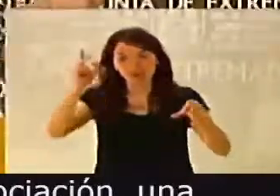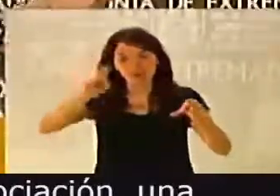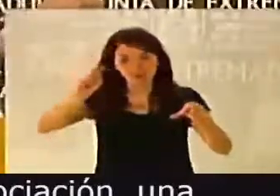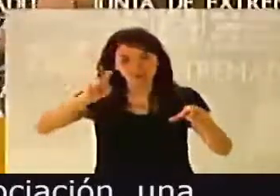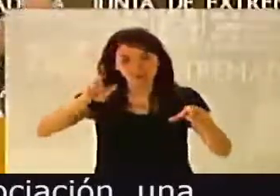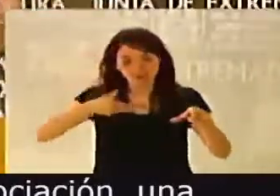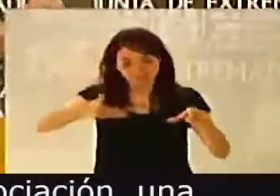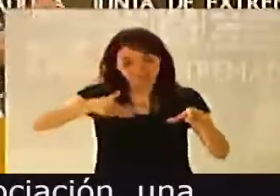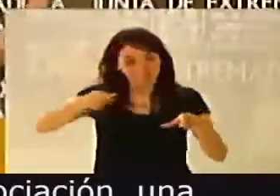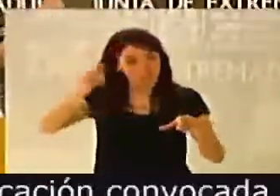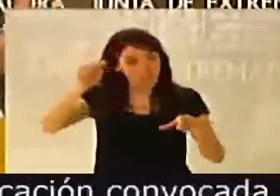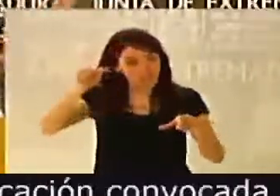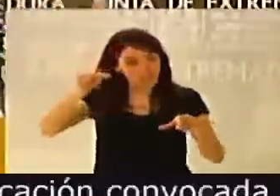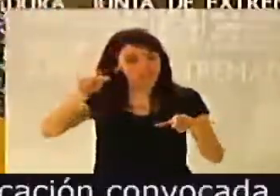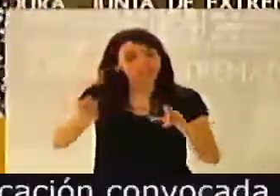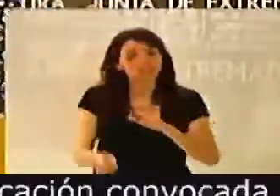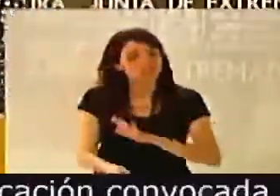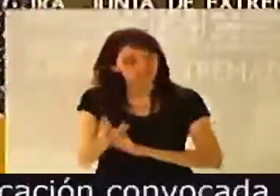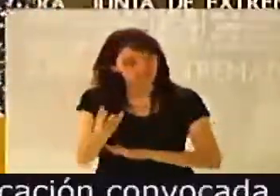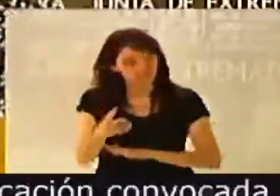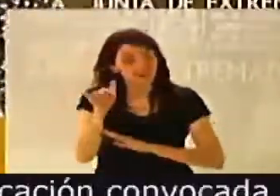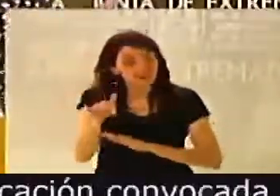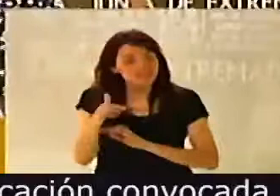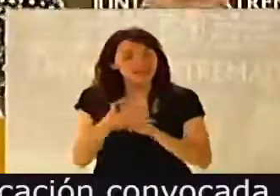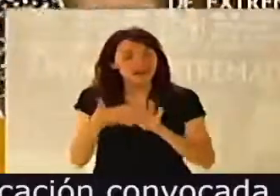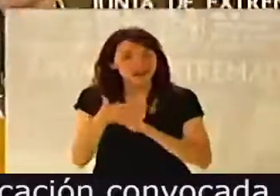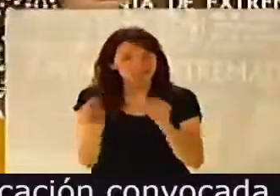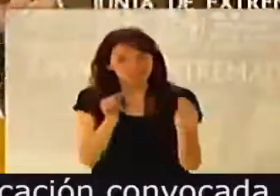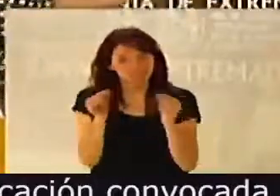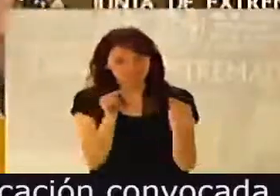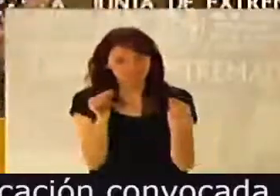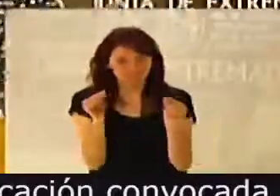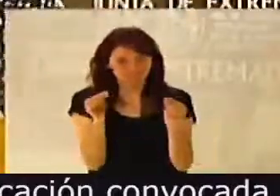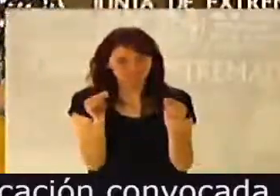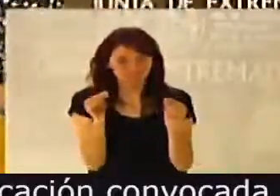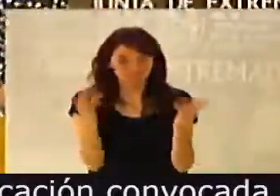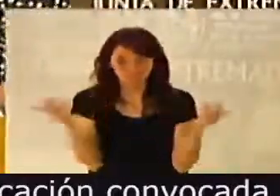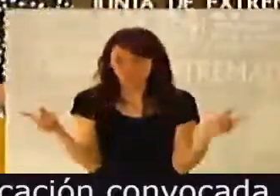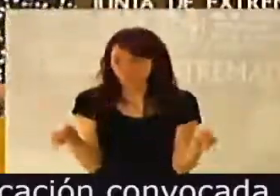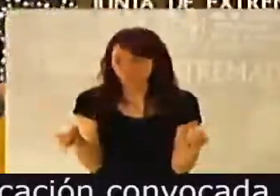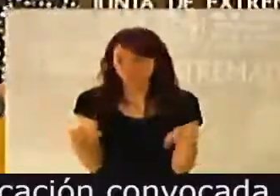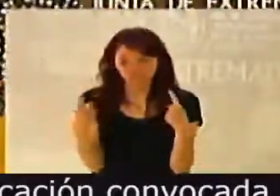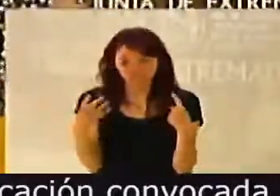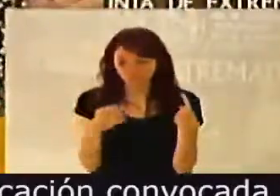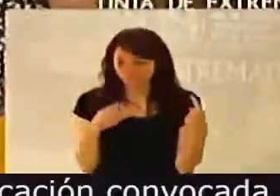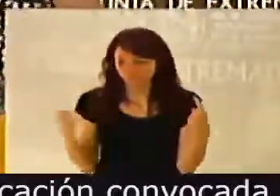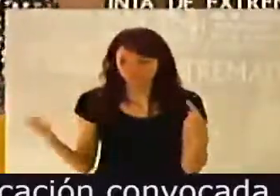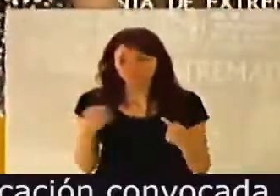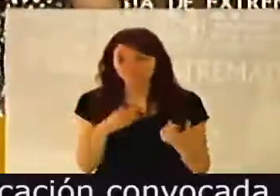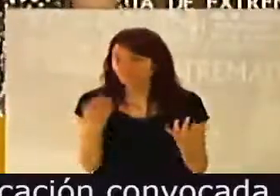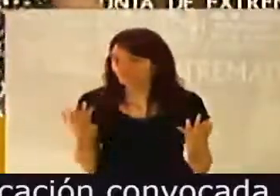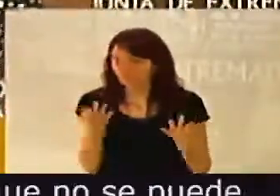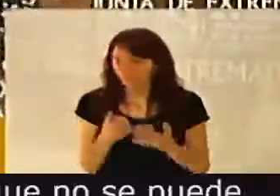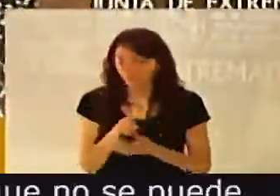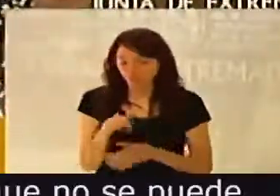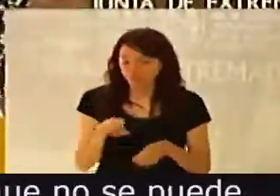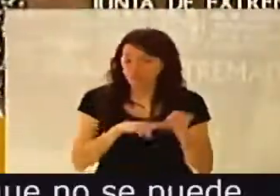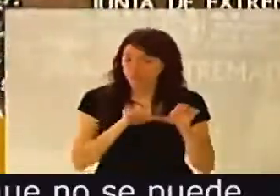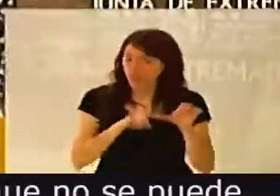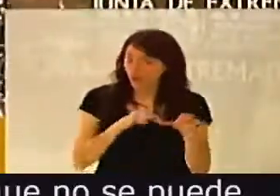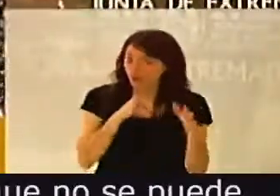ahora ahí discutiremos. Lo que no se puede discutir es que en Extremadura hay hoy,